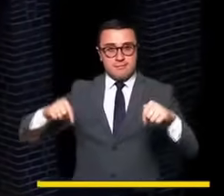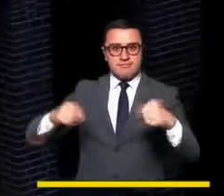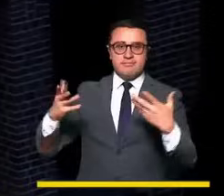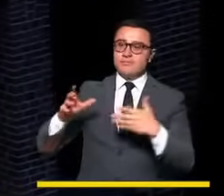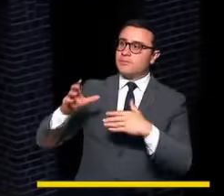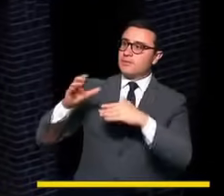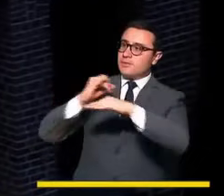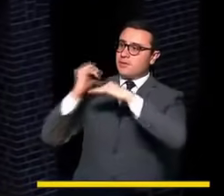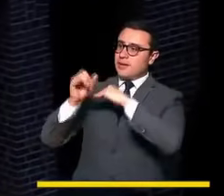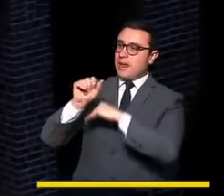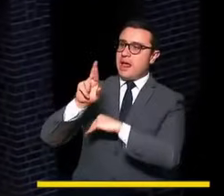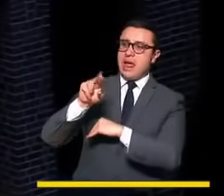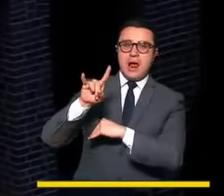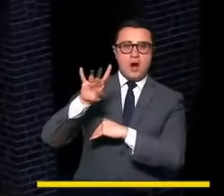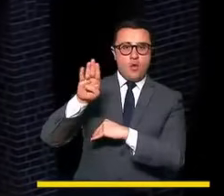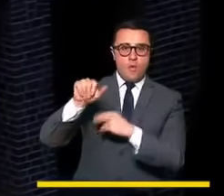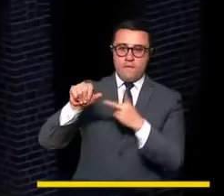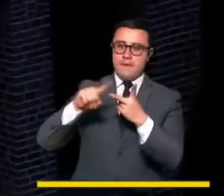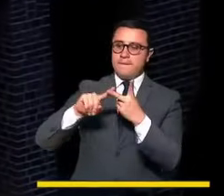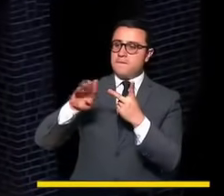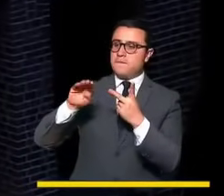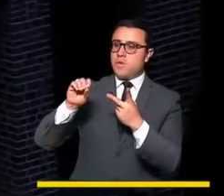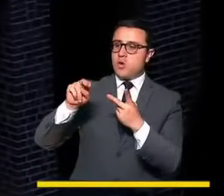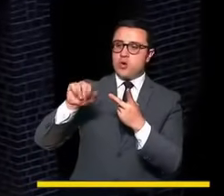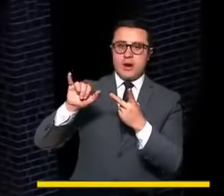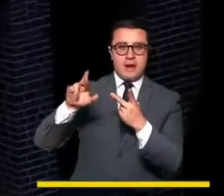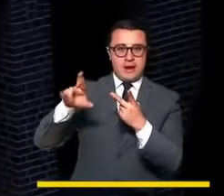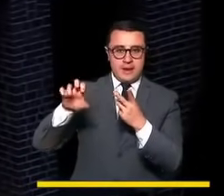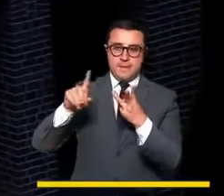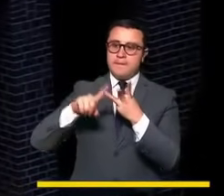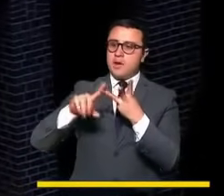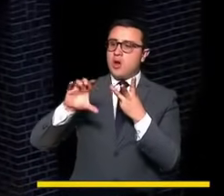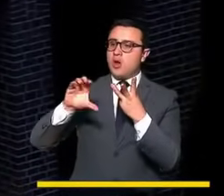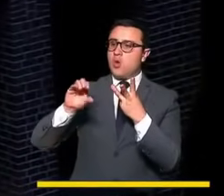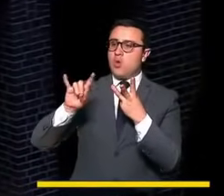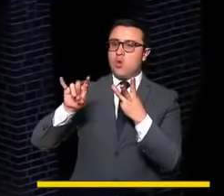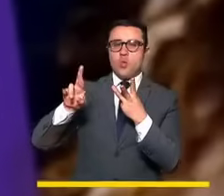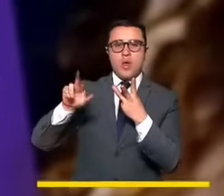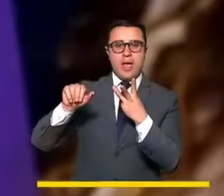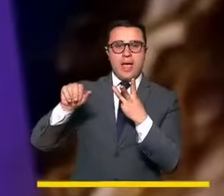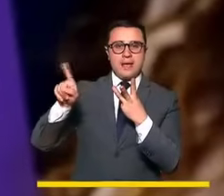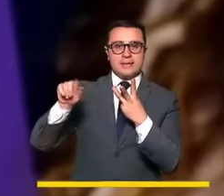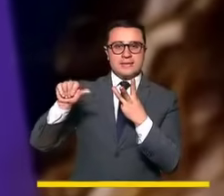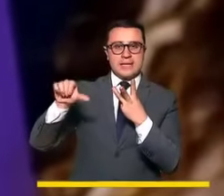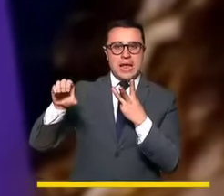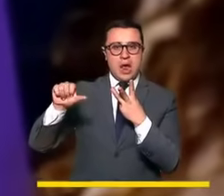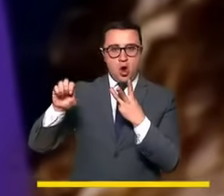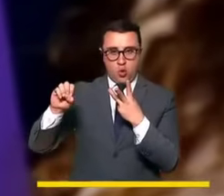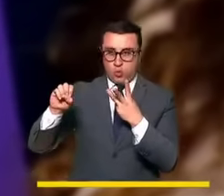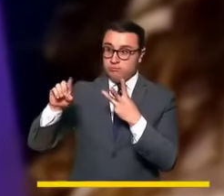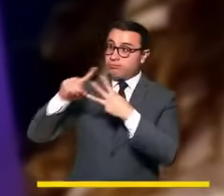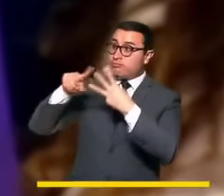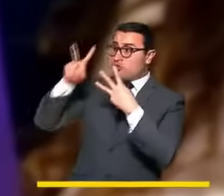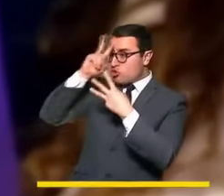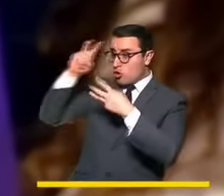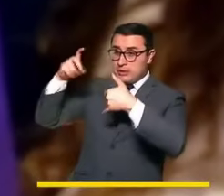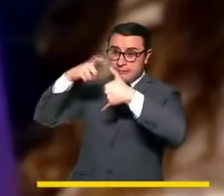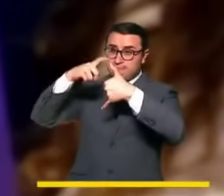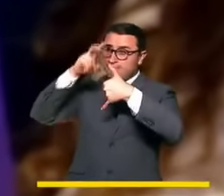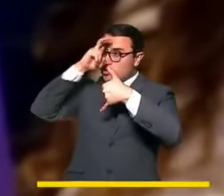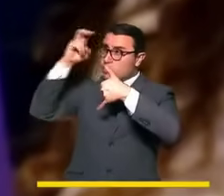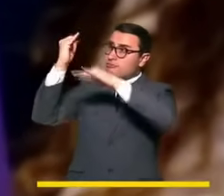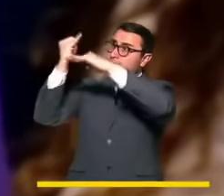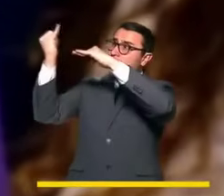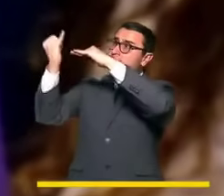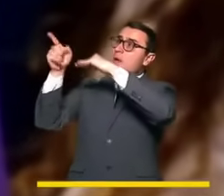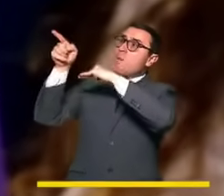Aruba, Bonaire y Curazao está a un paso de la Alta Guajira, de la Guajira Norte. Y dirección norte de la Alta Guajira